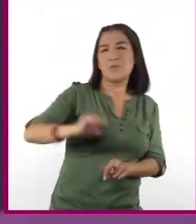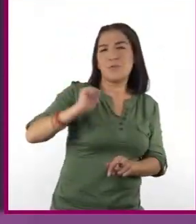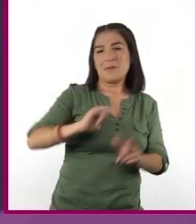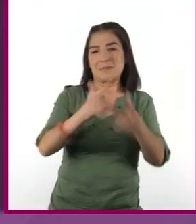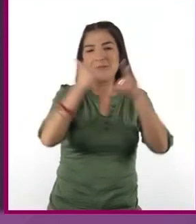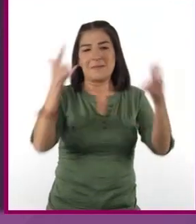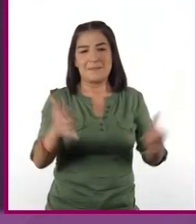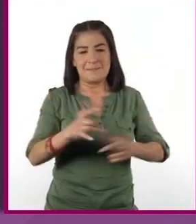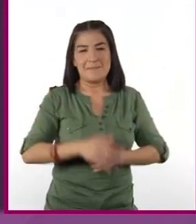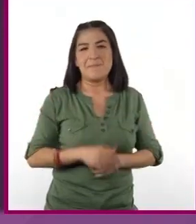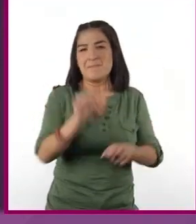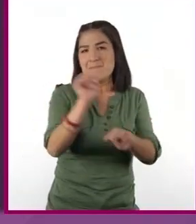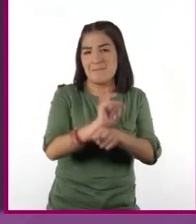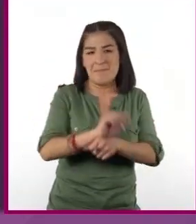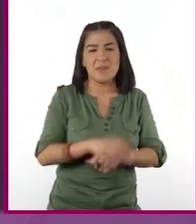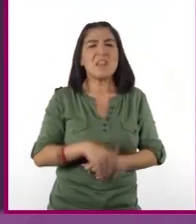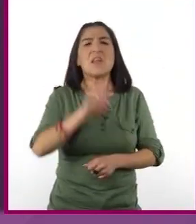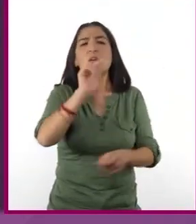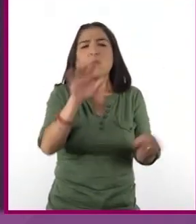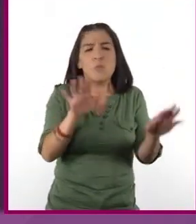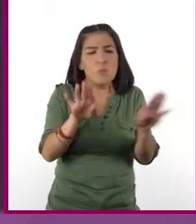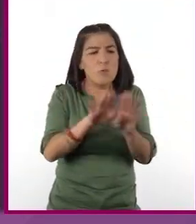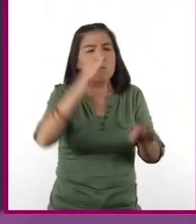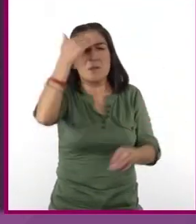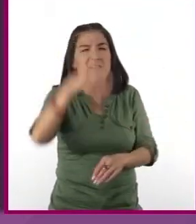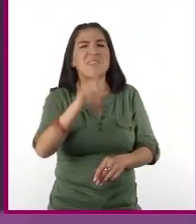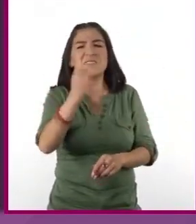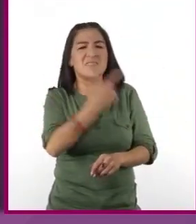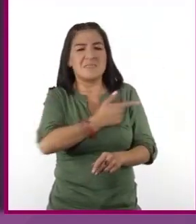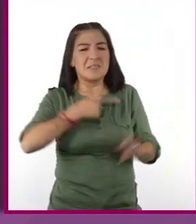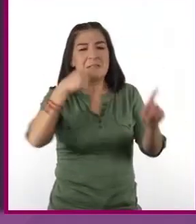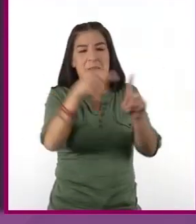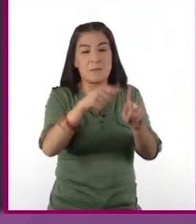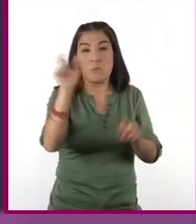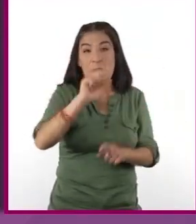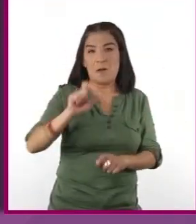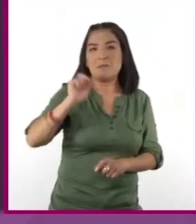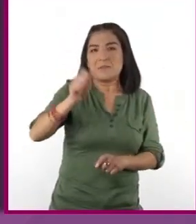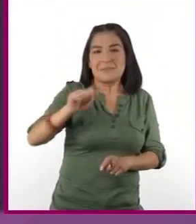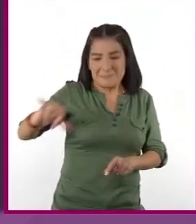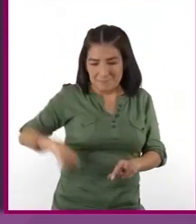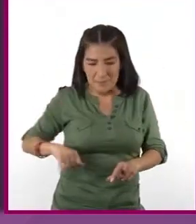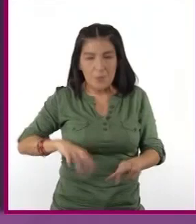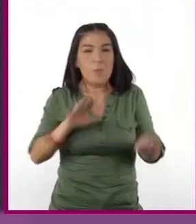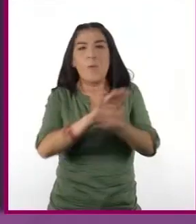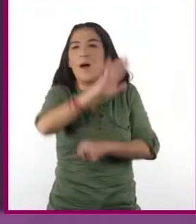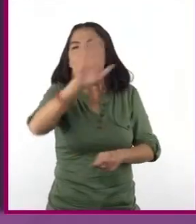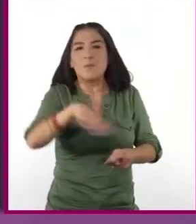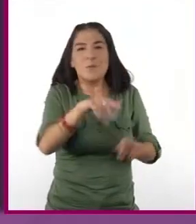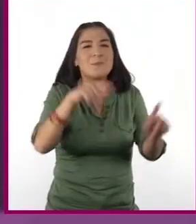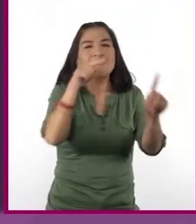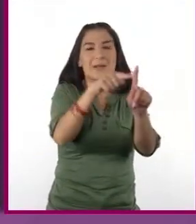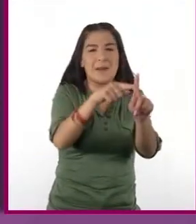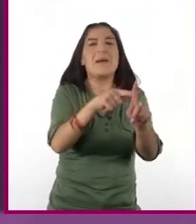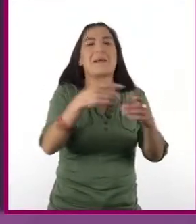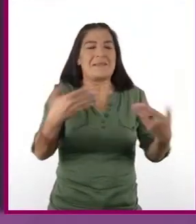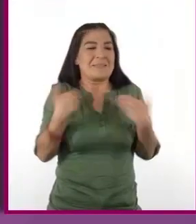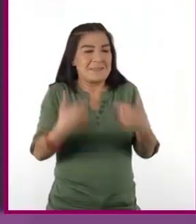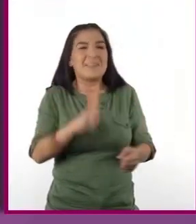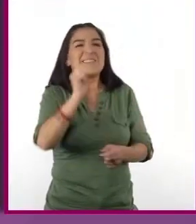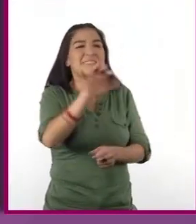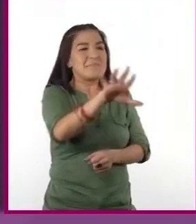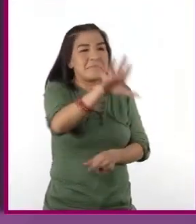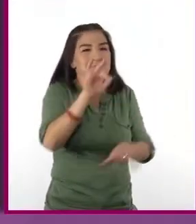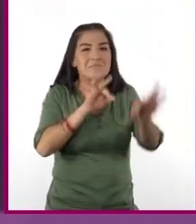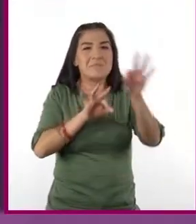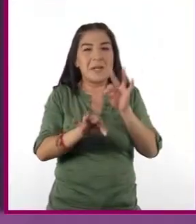sabes bien qué características debe tener lo que buscas, es decir, cuando tienes claro un criterio de búsqueda, podrás saber si lo que encuentras